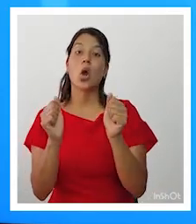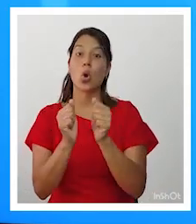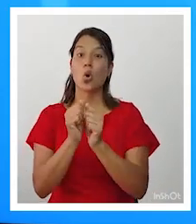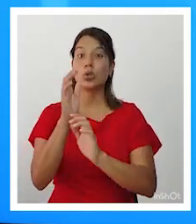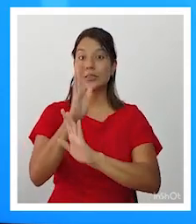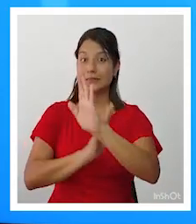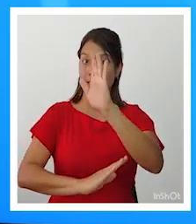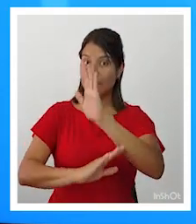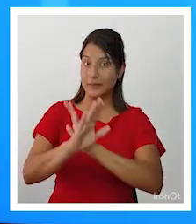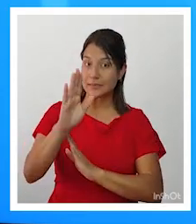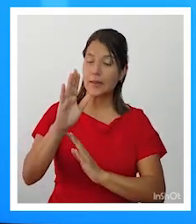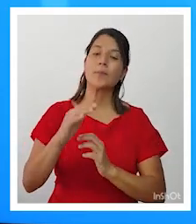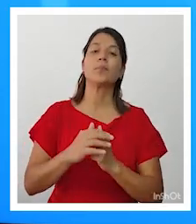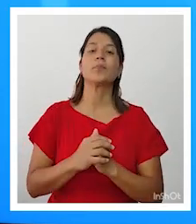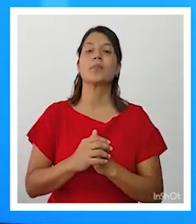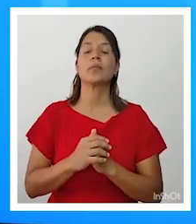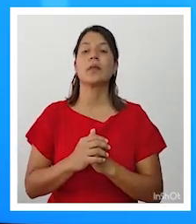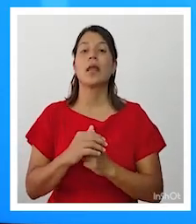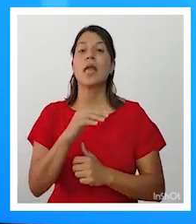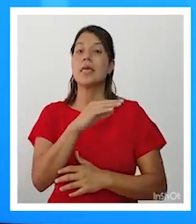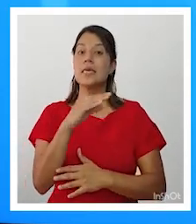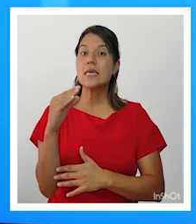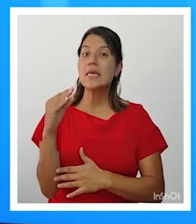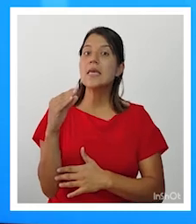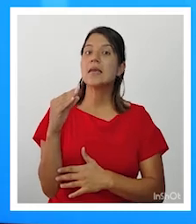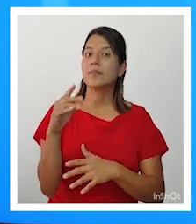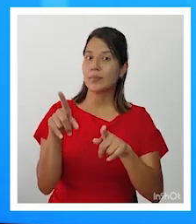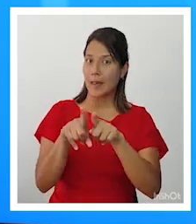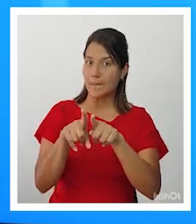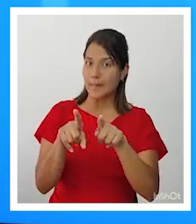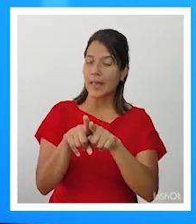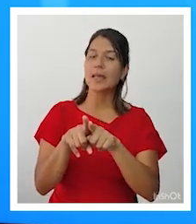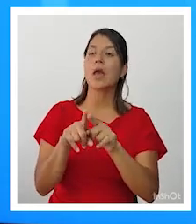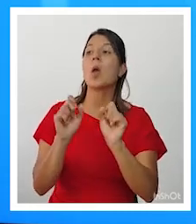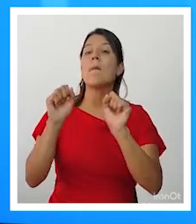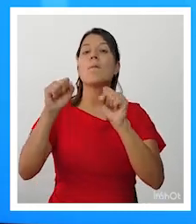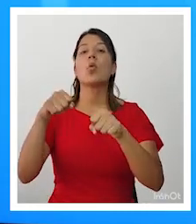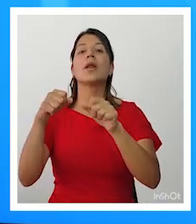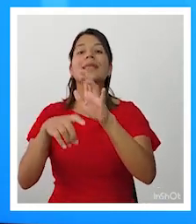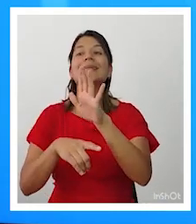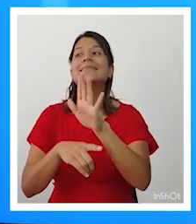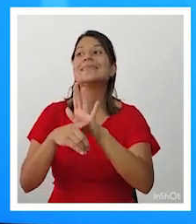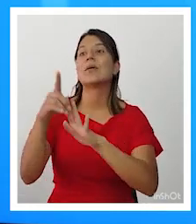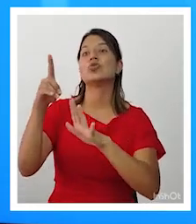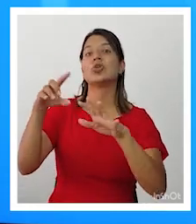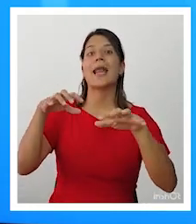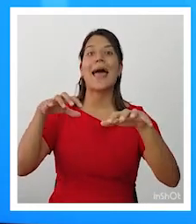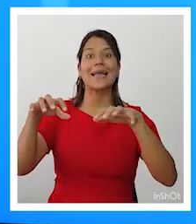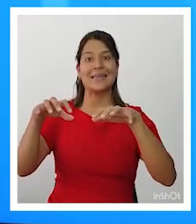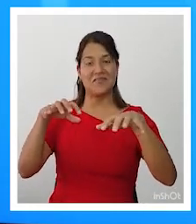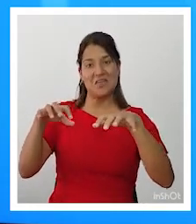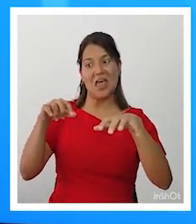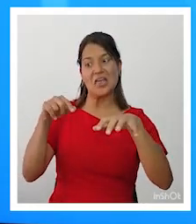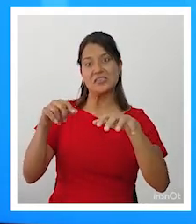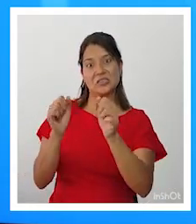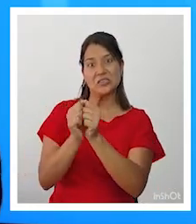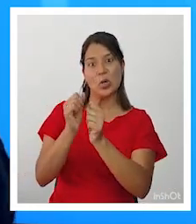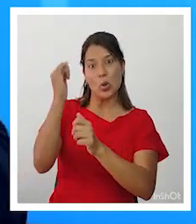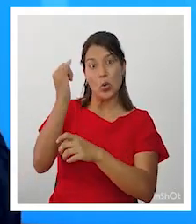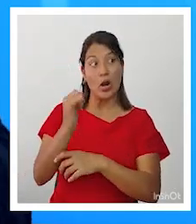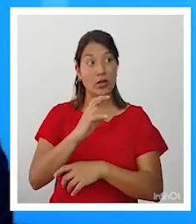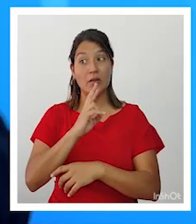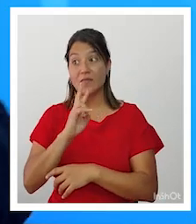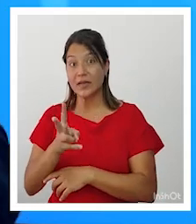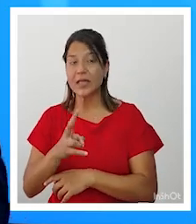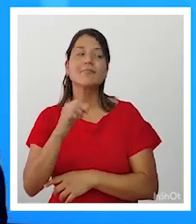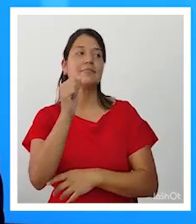discapacidad e incluso desarrollar shows artísticos, ¿verdad? Yo sé que ustedes son un